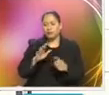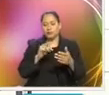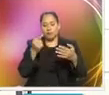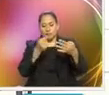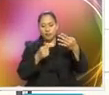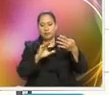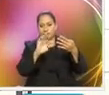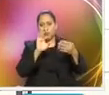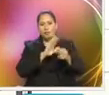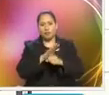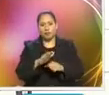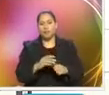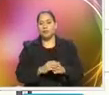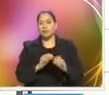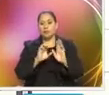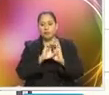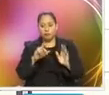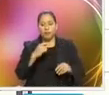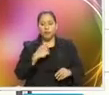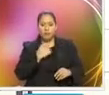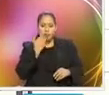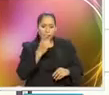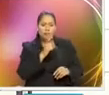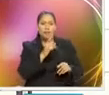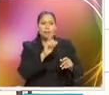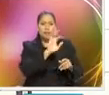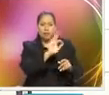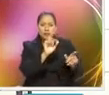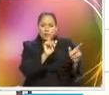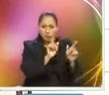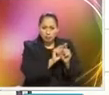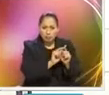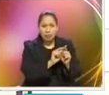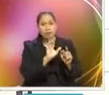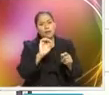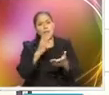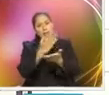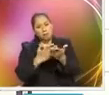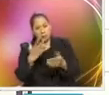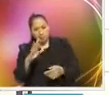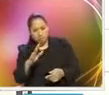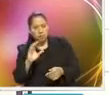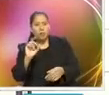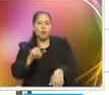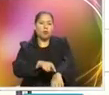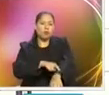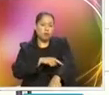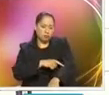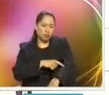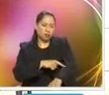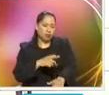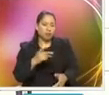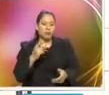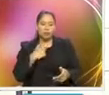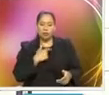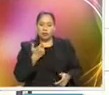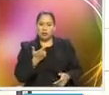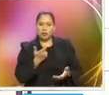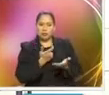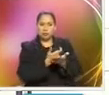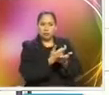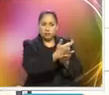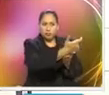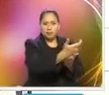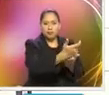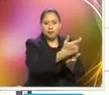más importante es el plazo en el que quieres invertir, o sea, corto, mediano o largo, ¿no? Y como te digo, a menor